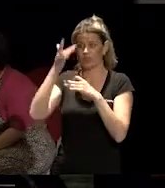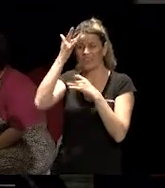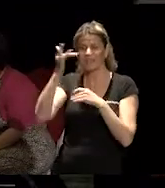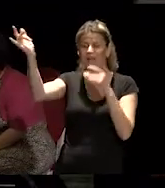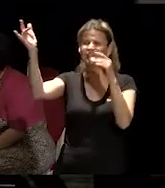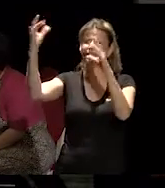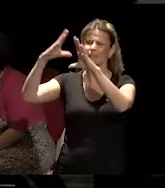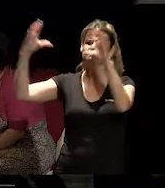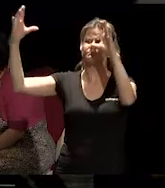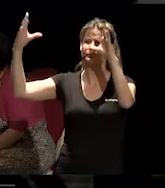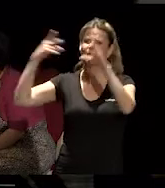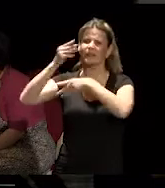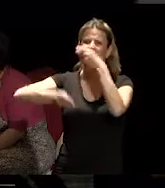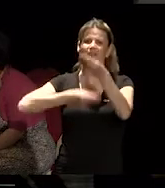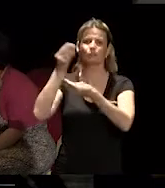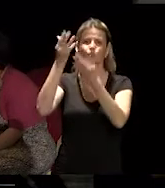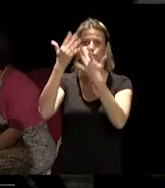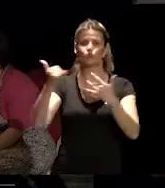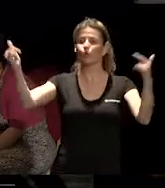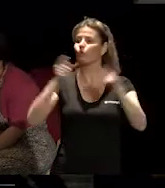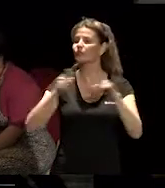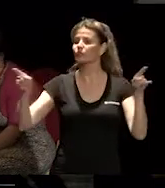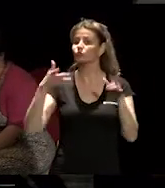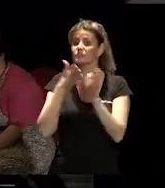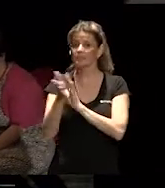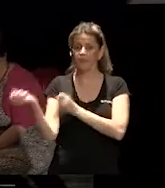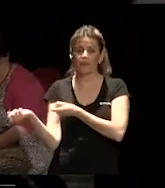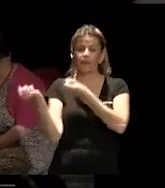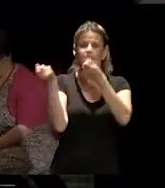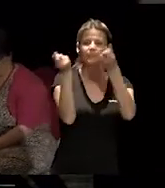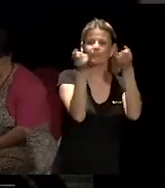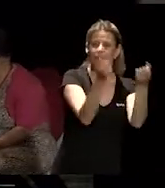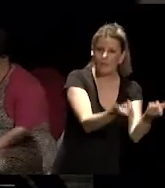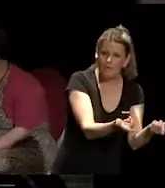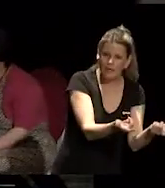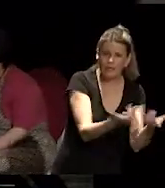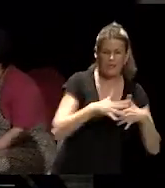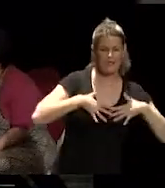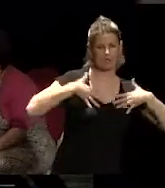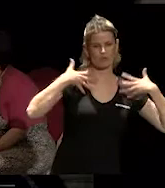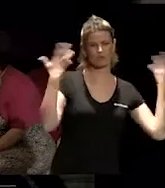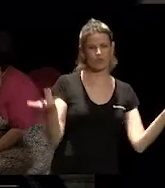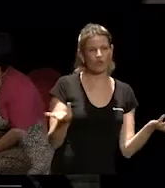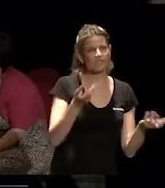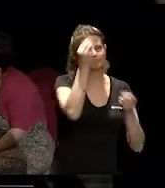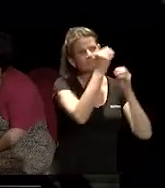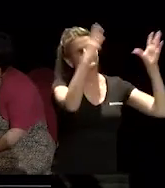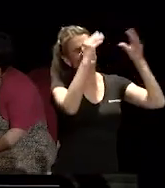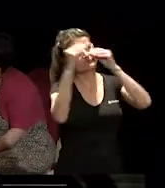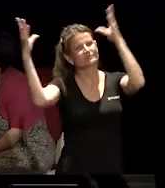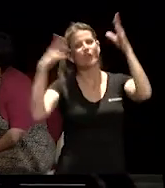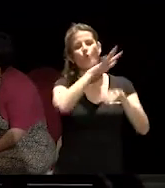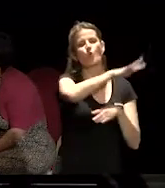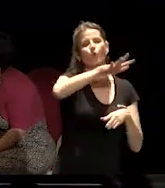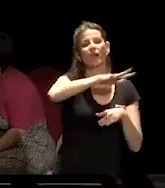en los conciertos ha generado toda una serie de emociones y de lugares que claro, vienen